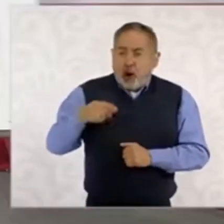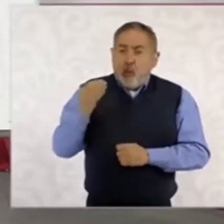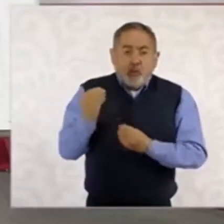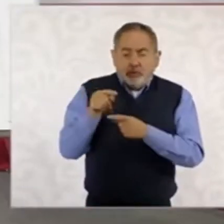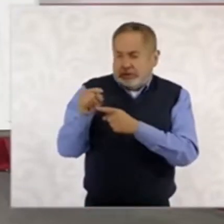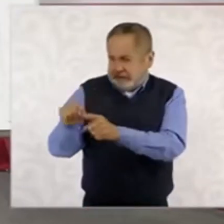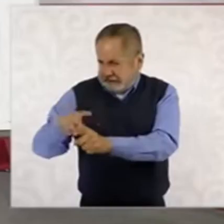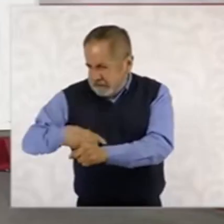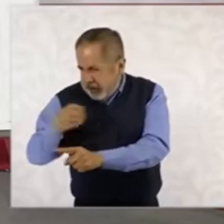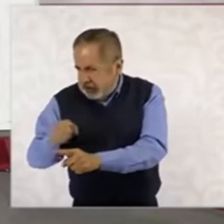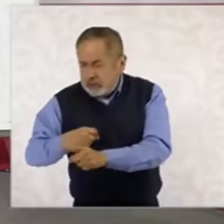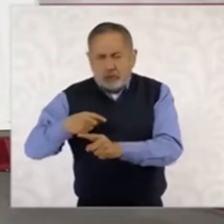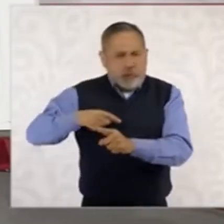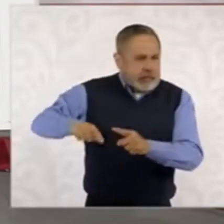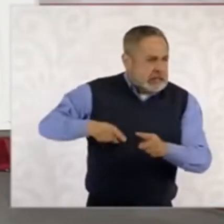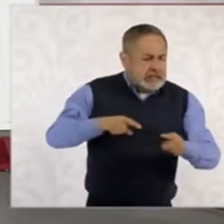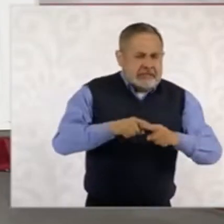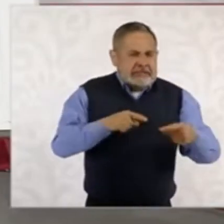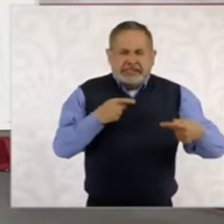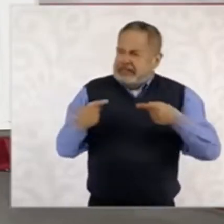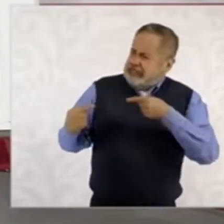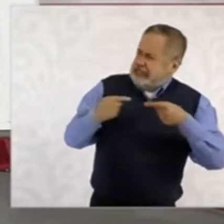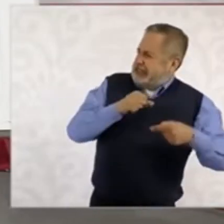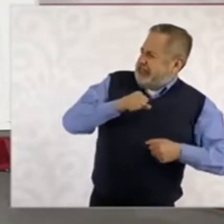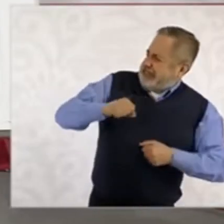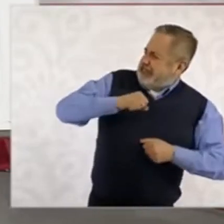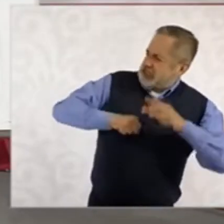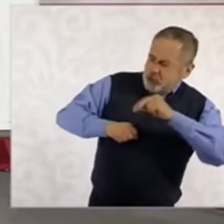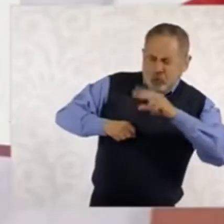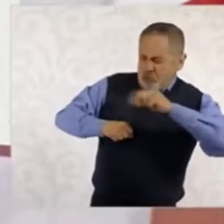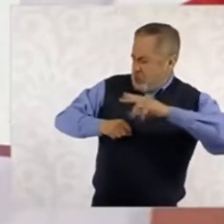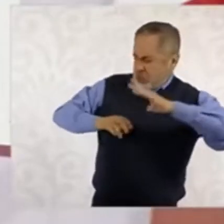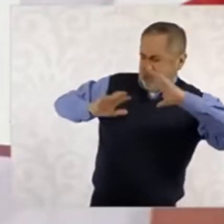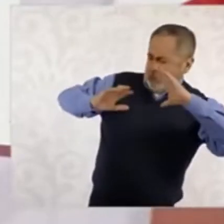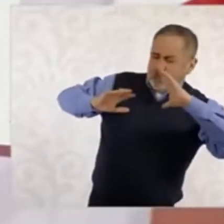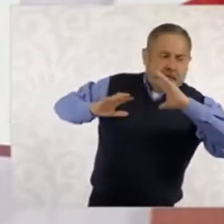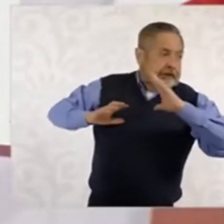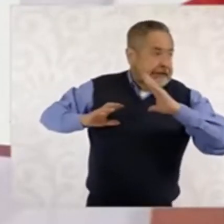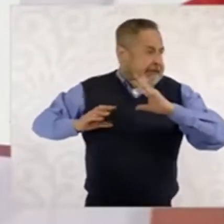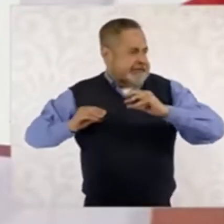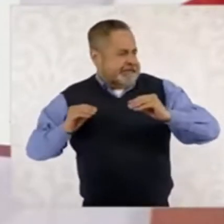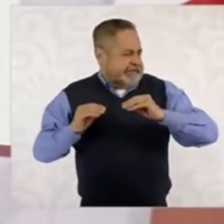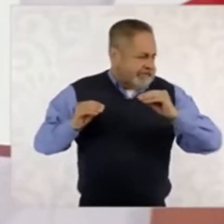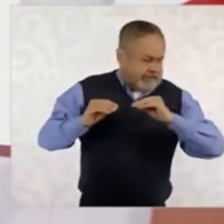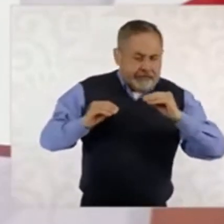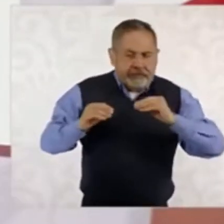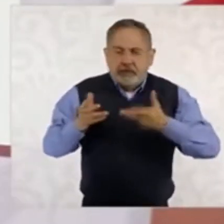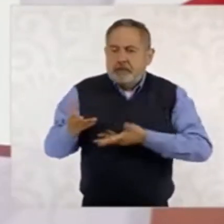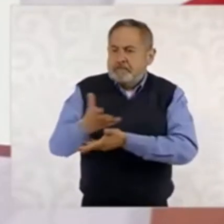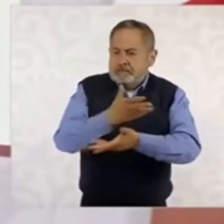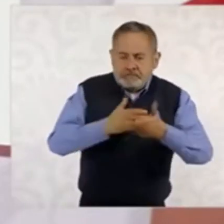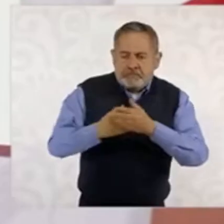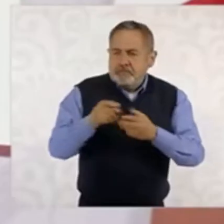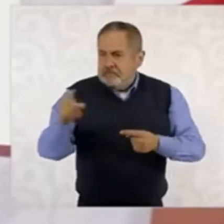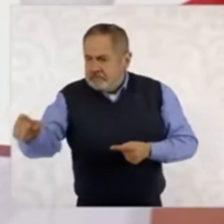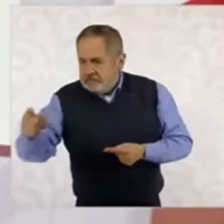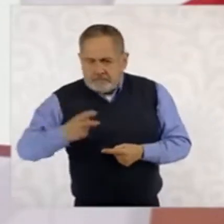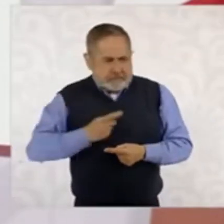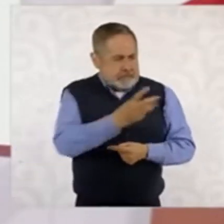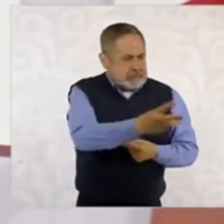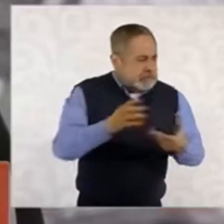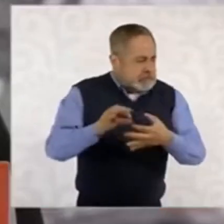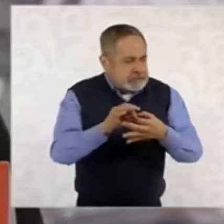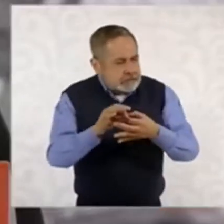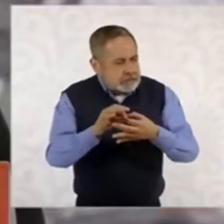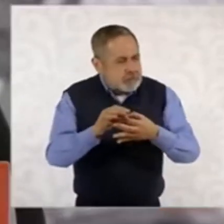partes. Claro que hubo resistencias, pero al mismo tiempo se dio la cooperación y apertura de los involucrados para llegar